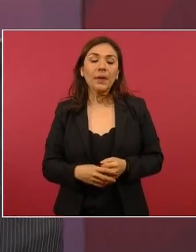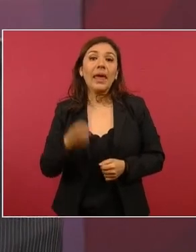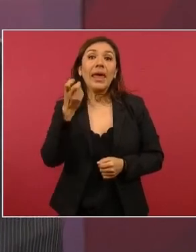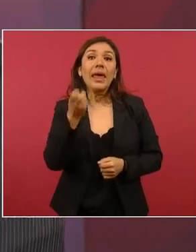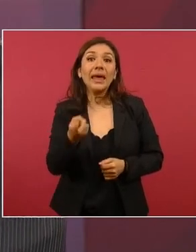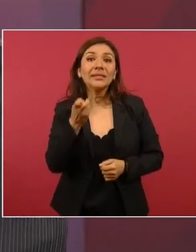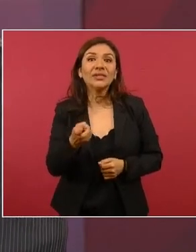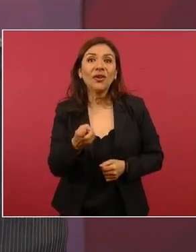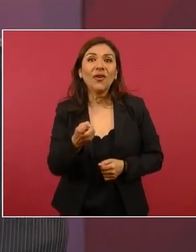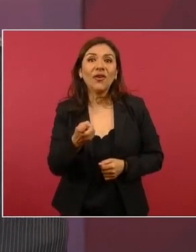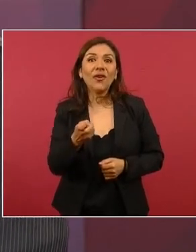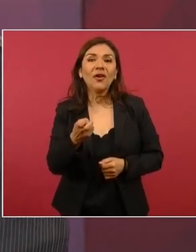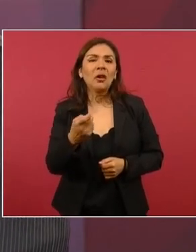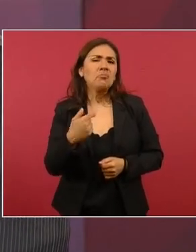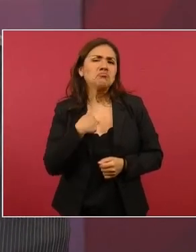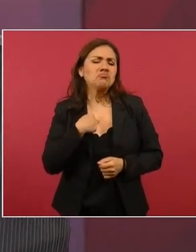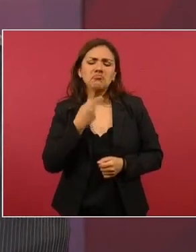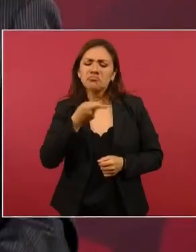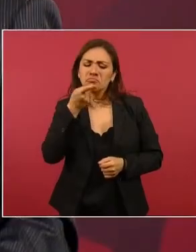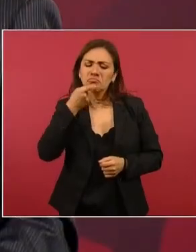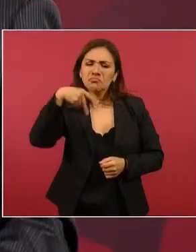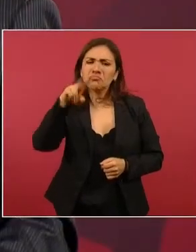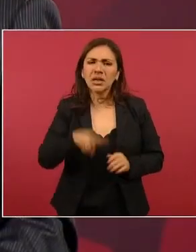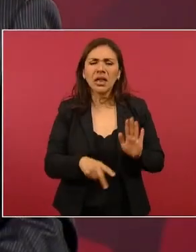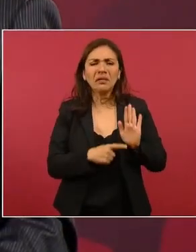veneno puro